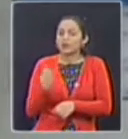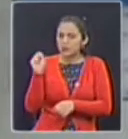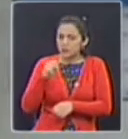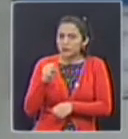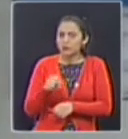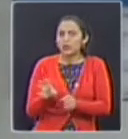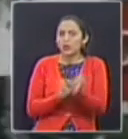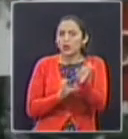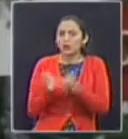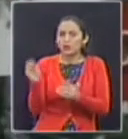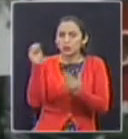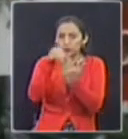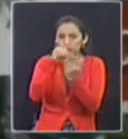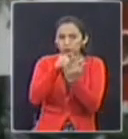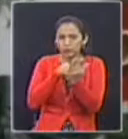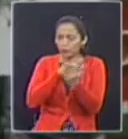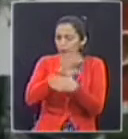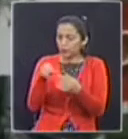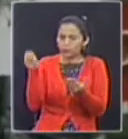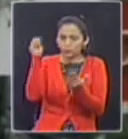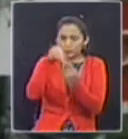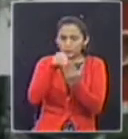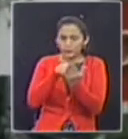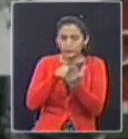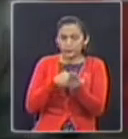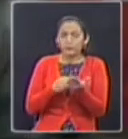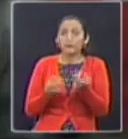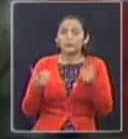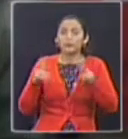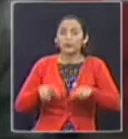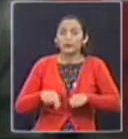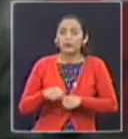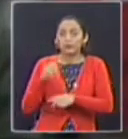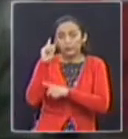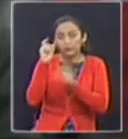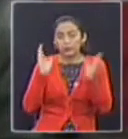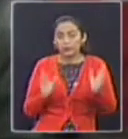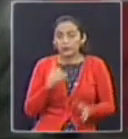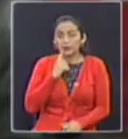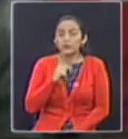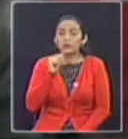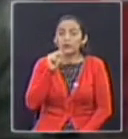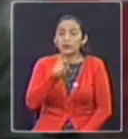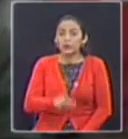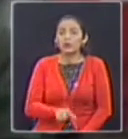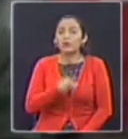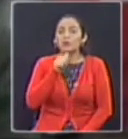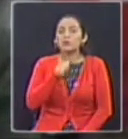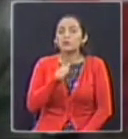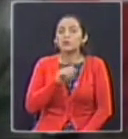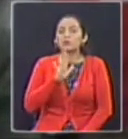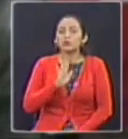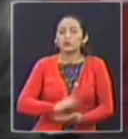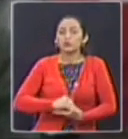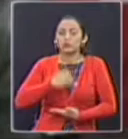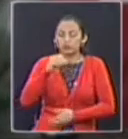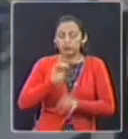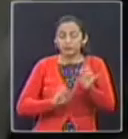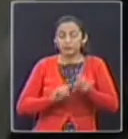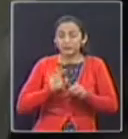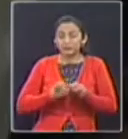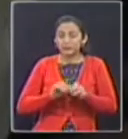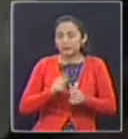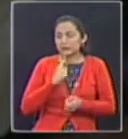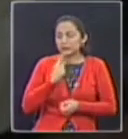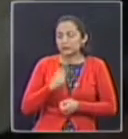no reconocidos. En el oficio de la fiscal también señala que Topic entregó de forma voluntaria su computadora portátil para que sea revisada por